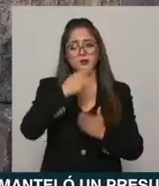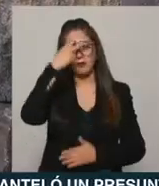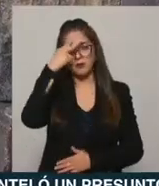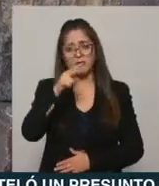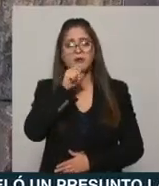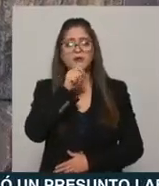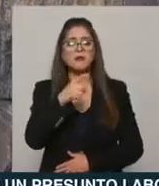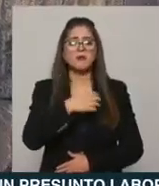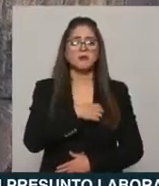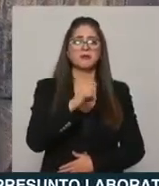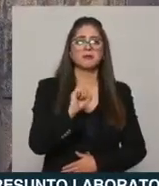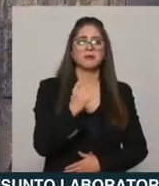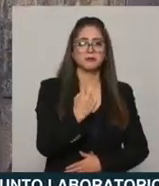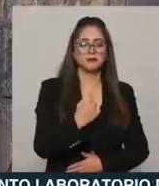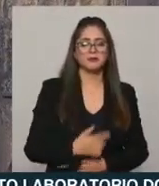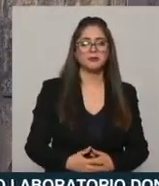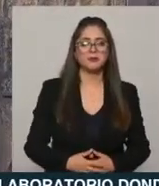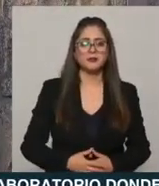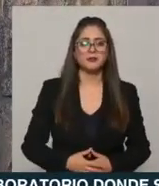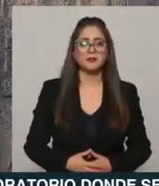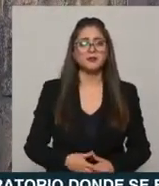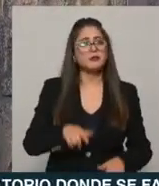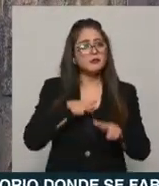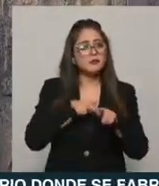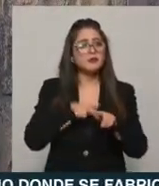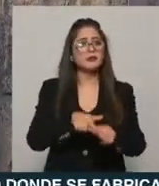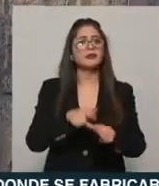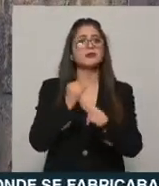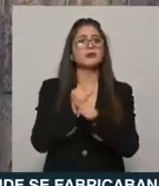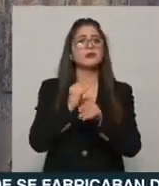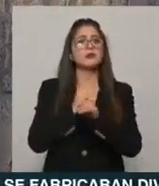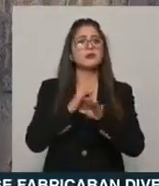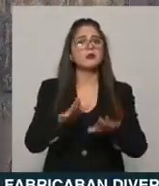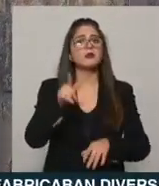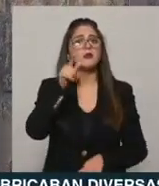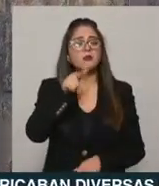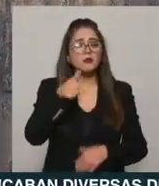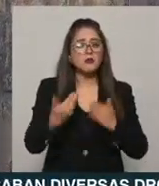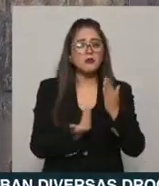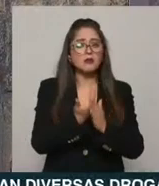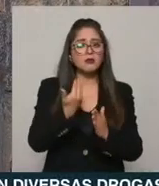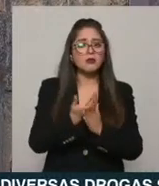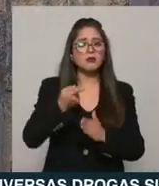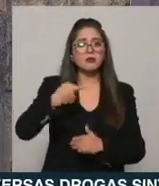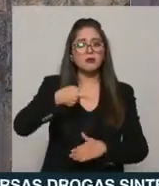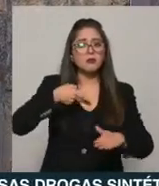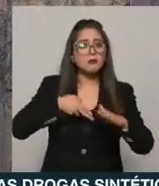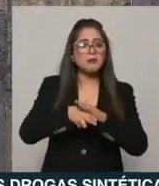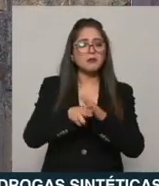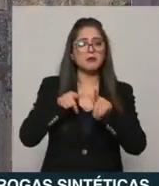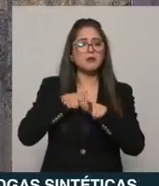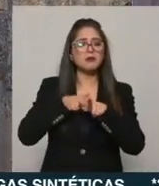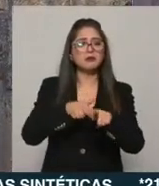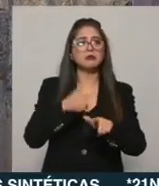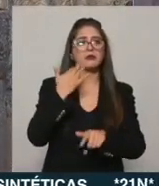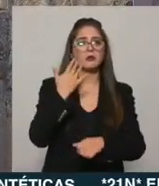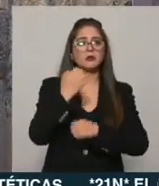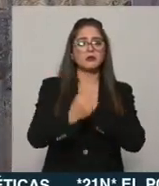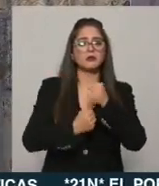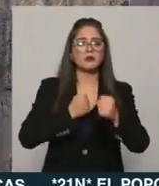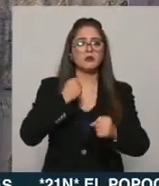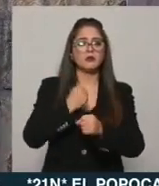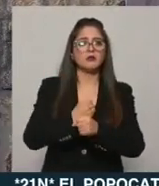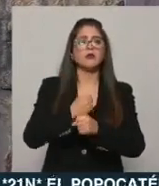bueno, voy a comenzar con una gran información. Ya lo había mencionado en la mañana que el sistema de transporte colectivo Metro cumple 50 años.